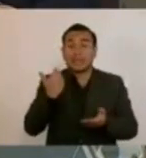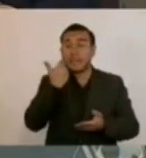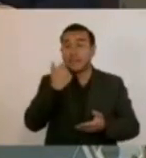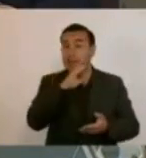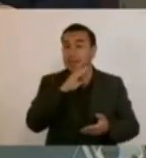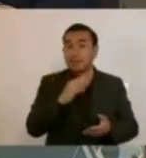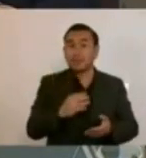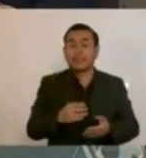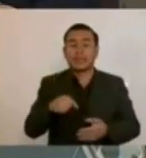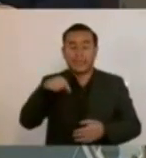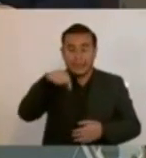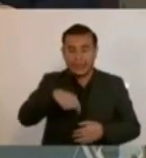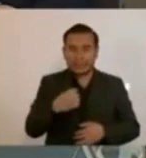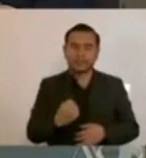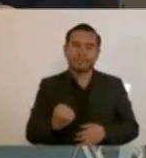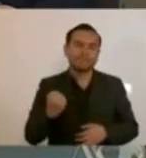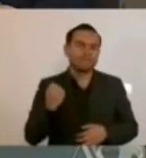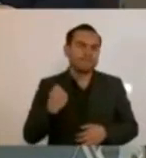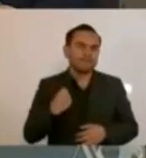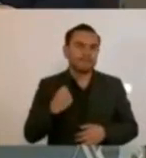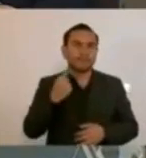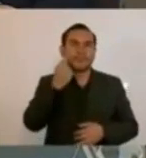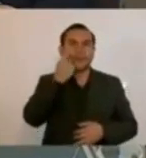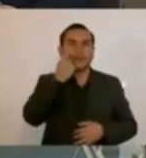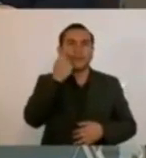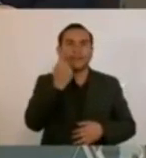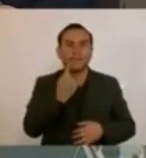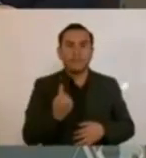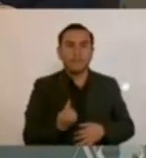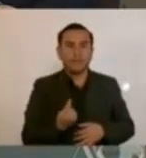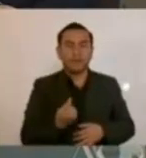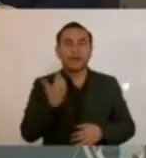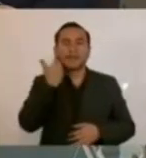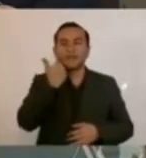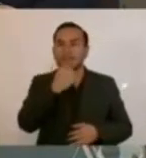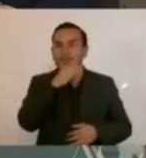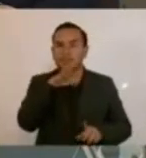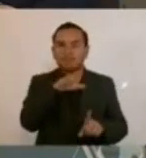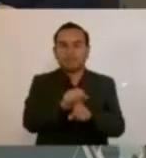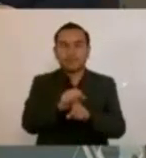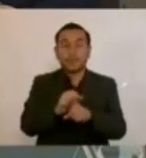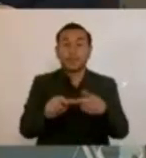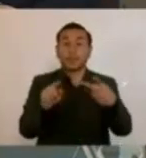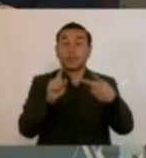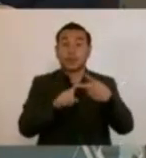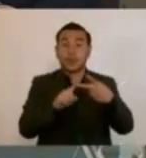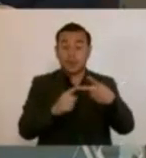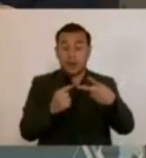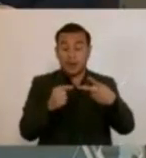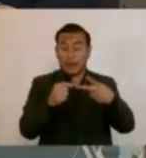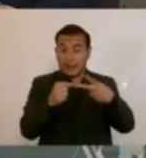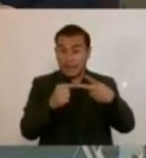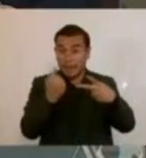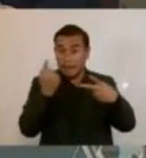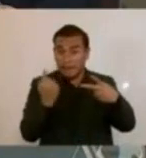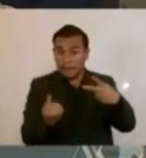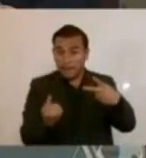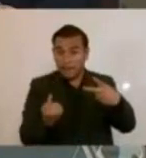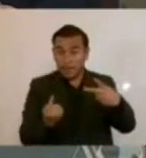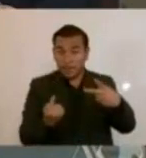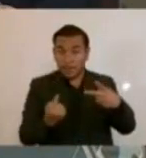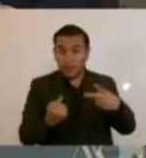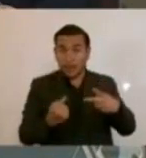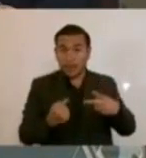importante acá es primero encontrarlo y poder contener la enfermedad, el segundo que la gente tome las medidas en general